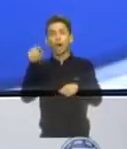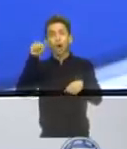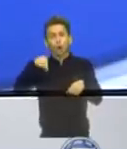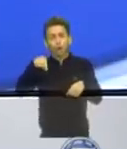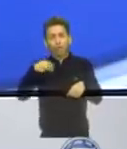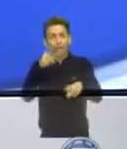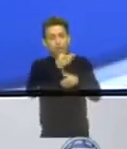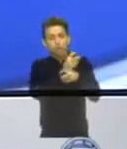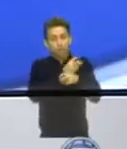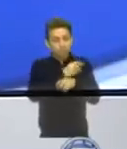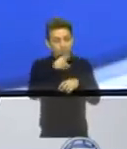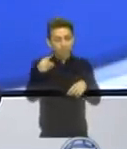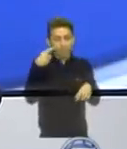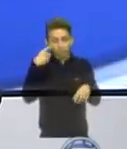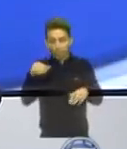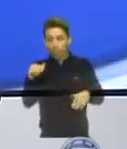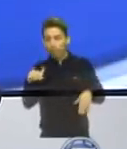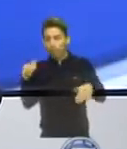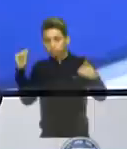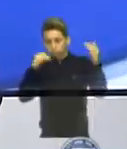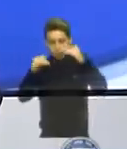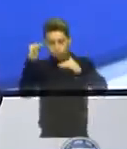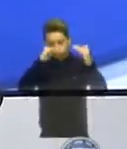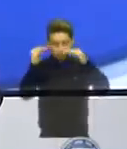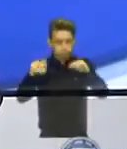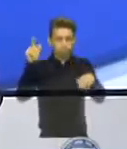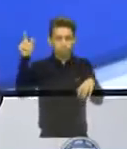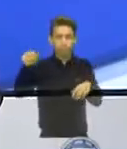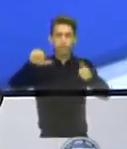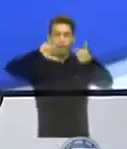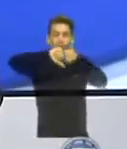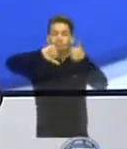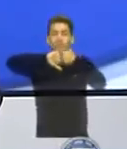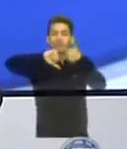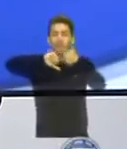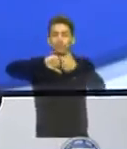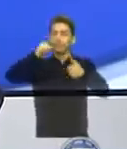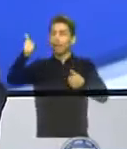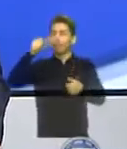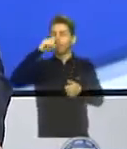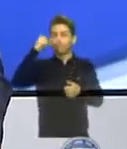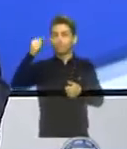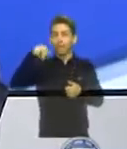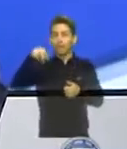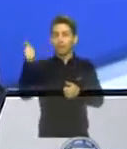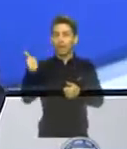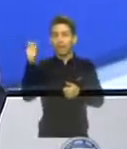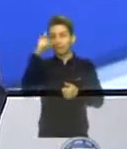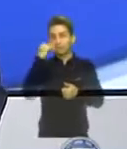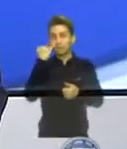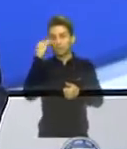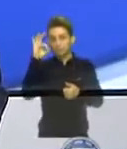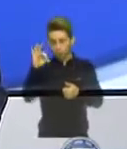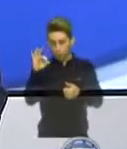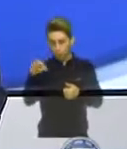Tzul, en donde está también nuestro compañero Daniel Coín, delegado en la unidad móvil. Así que adelante con los detalles. Buenas noches,